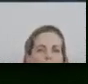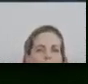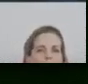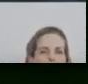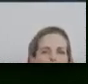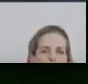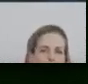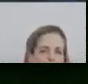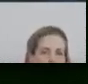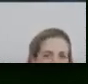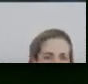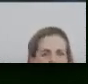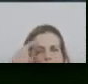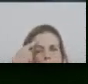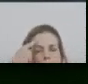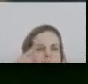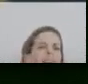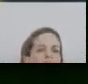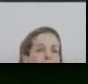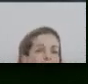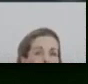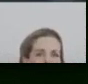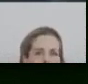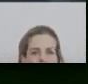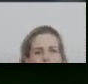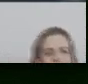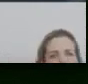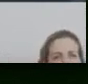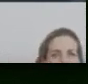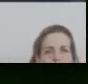de aquellos pueblos que se ven amenazados o se